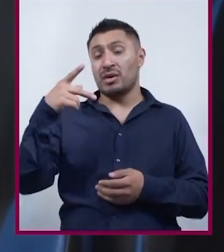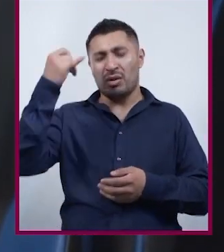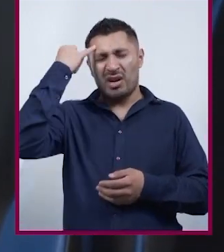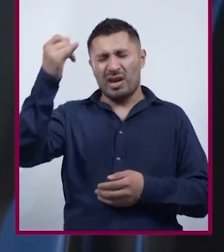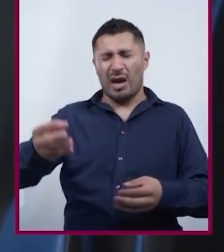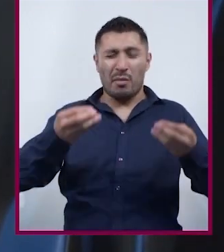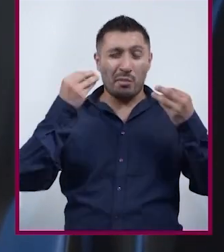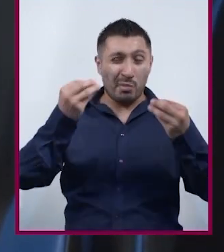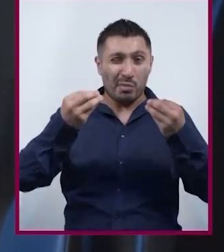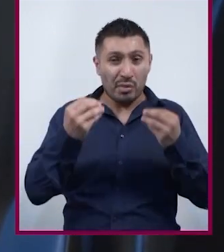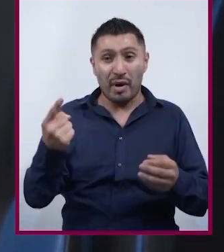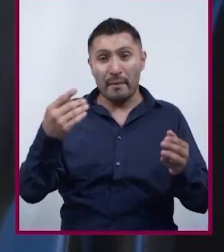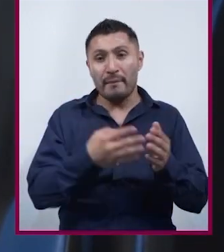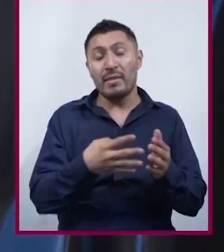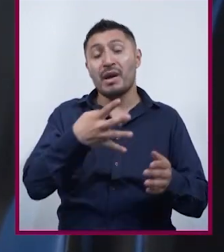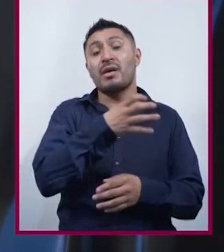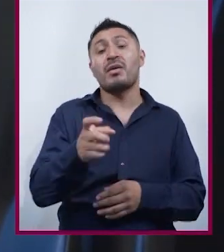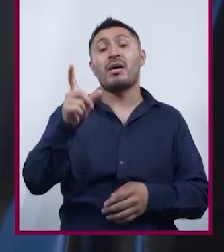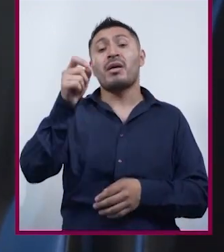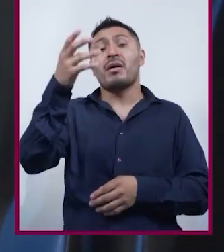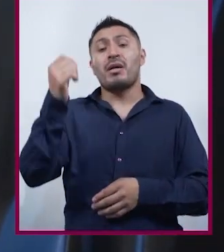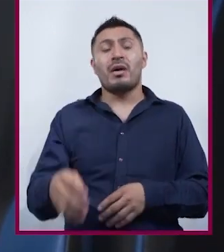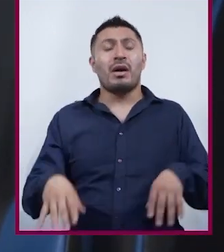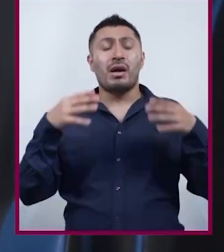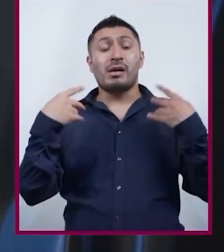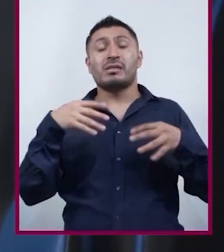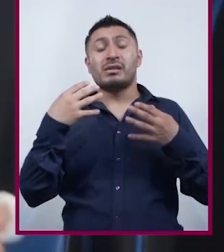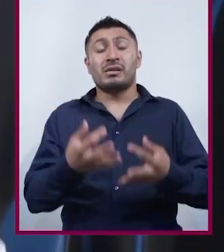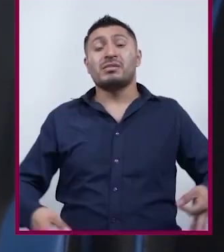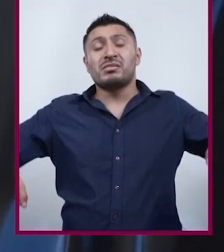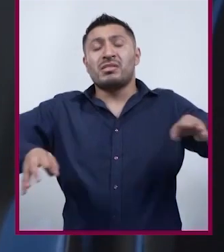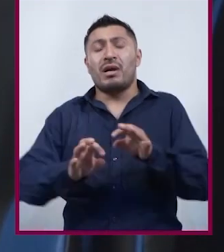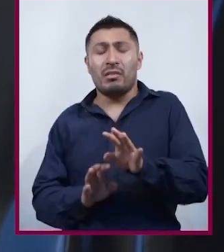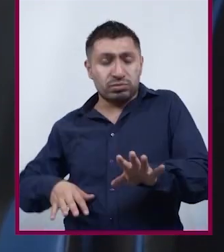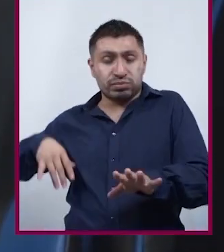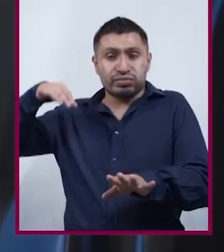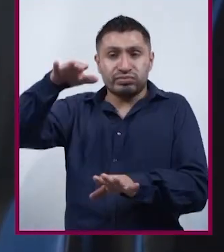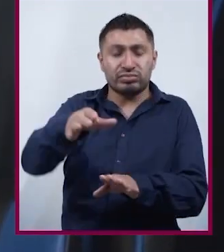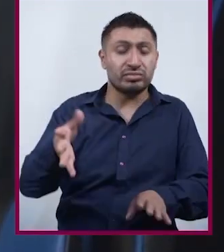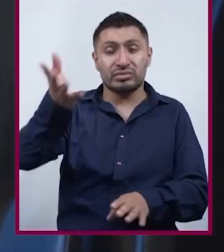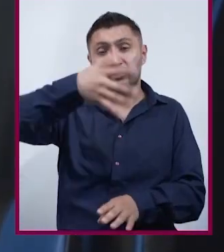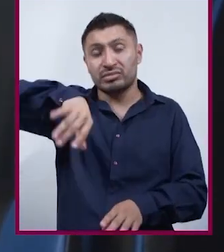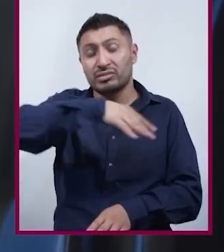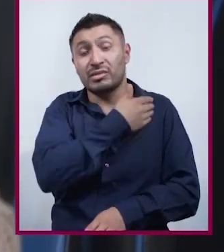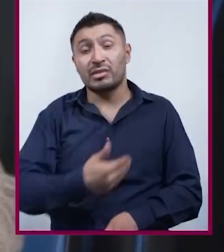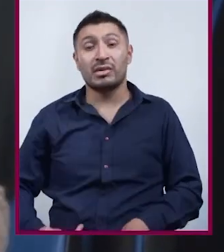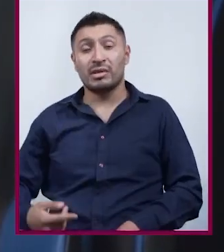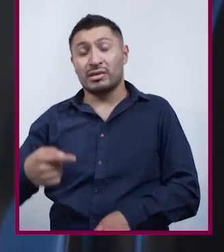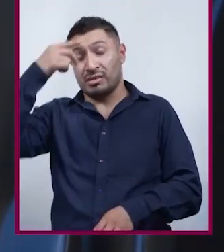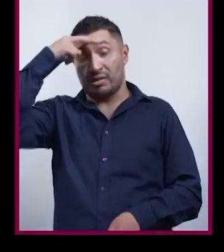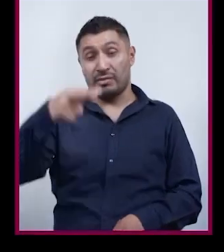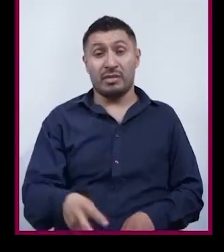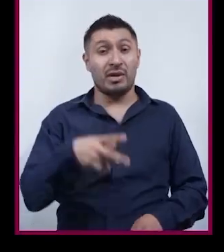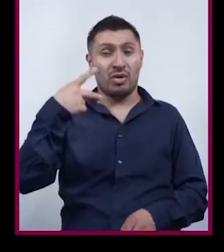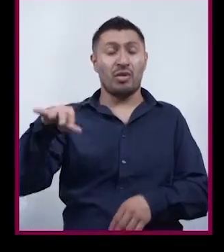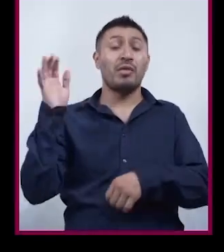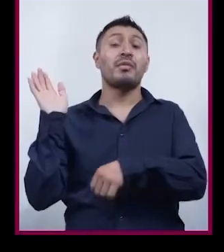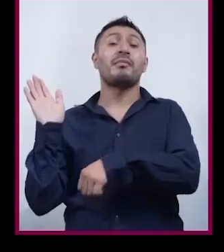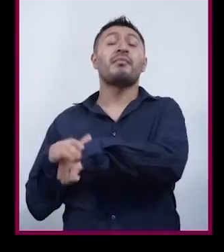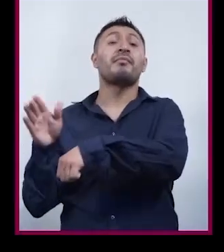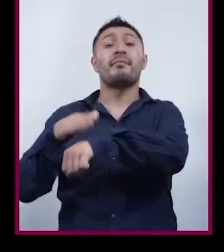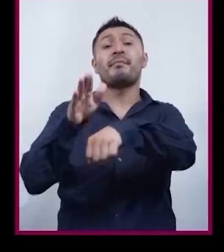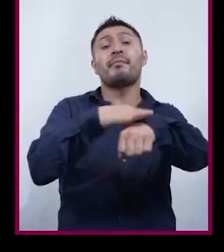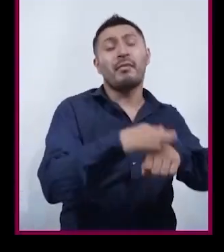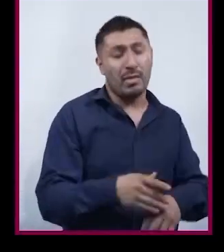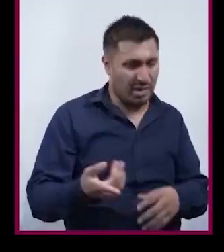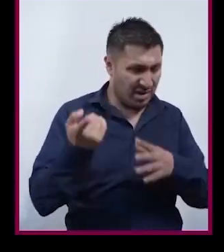Su influencia era tal que en 1929 dio el gran paso y buscó la presidencia de México. En su